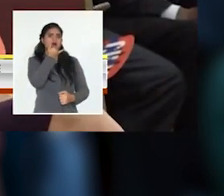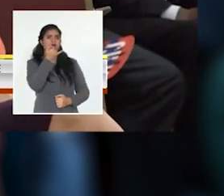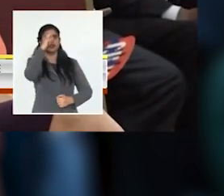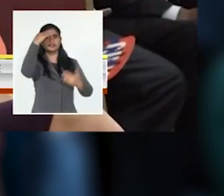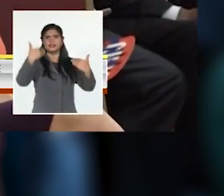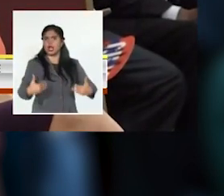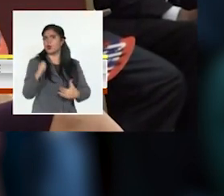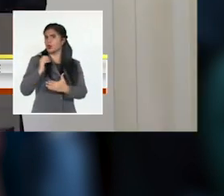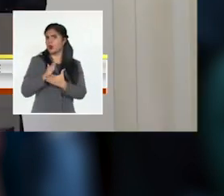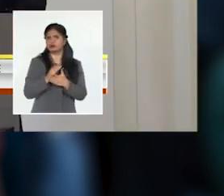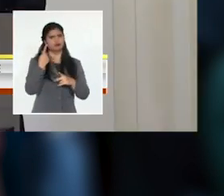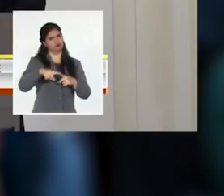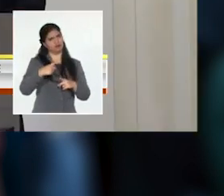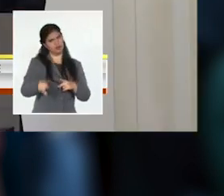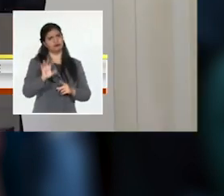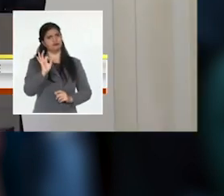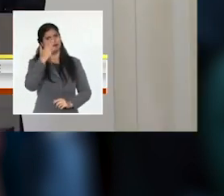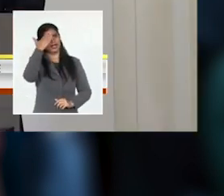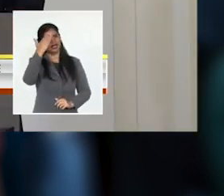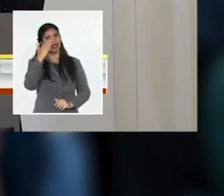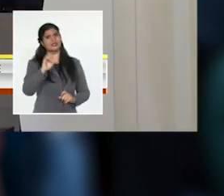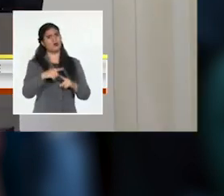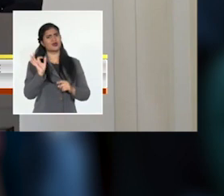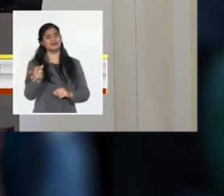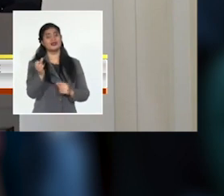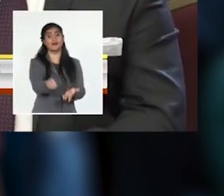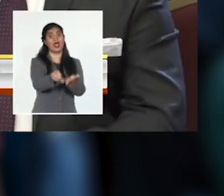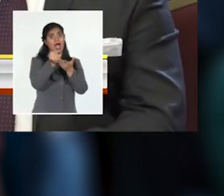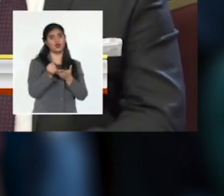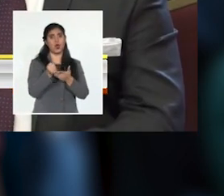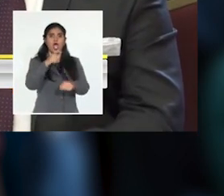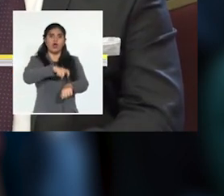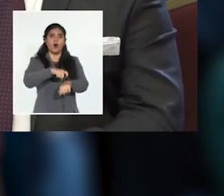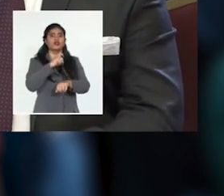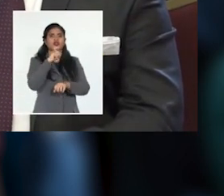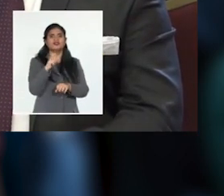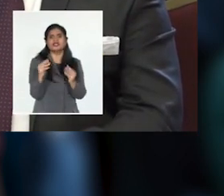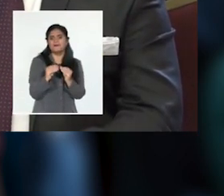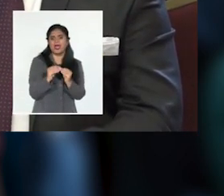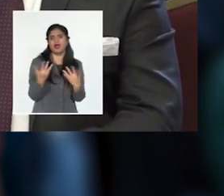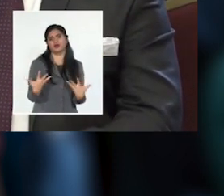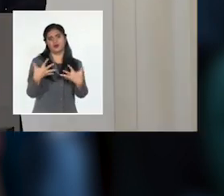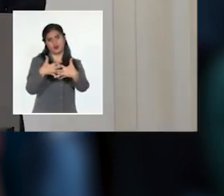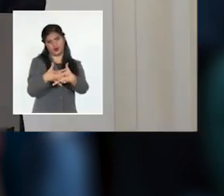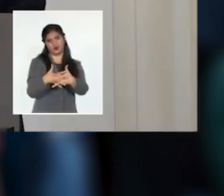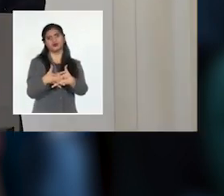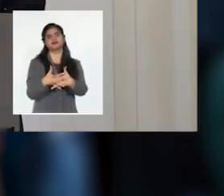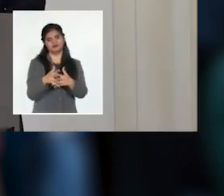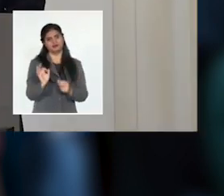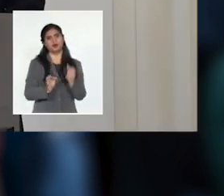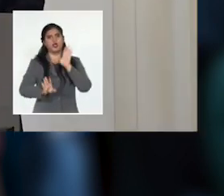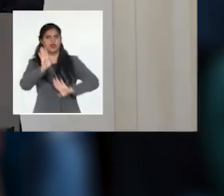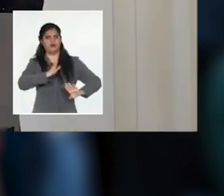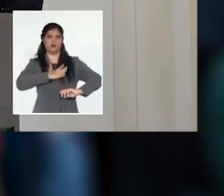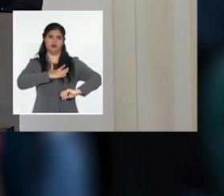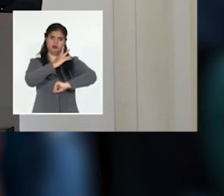incondicional en momentos difíciles para la patria y los llamó a unirse en favor de la tierra en que nacieron. Nuestro mensaje es de